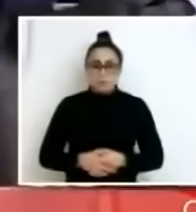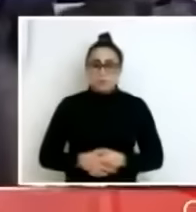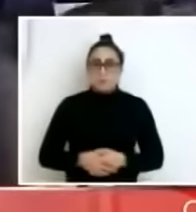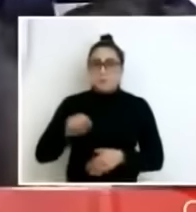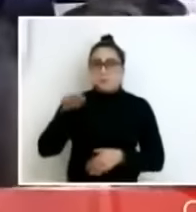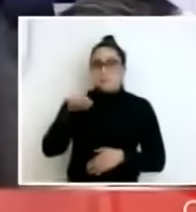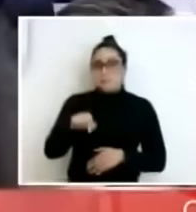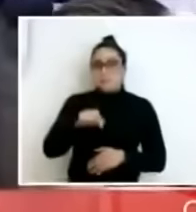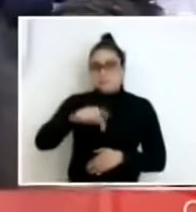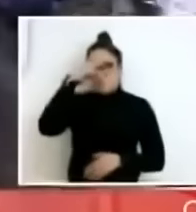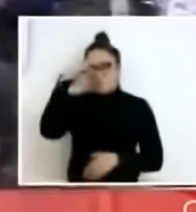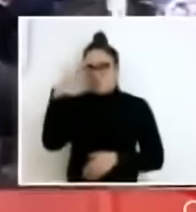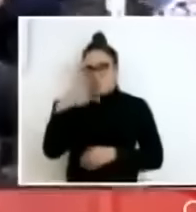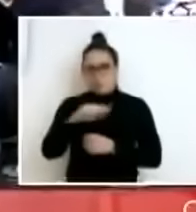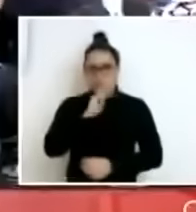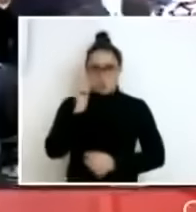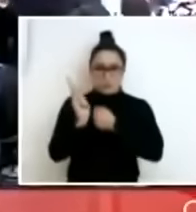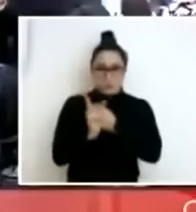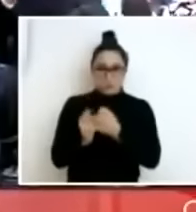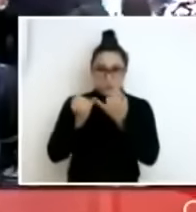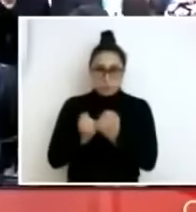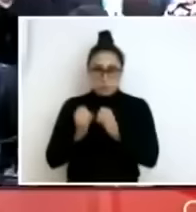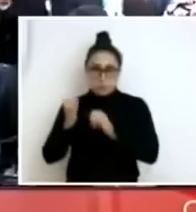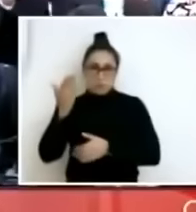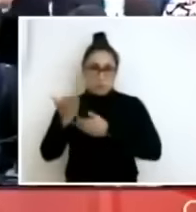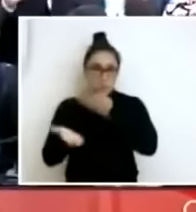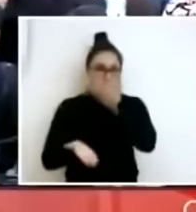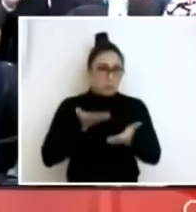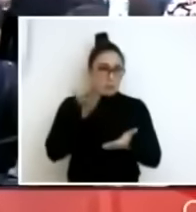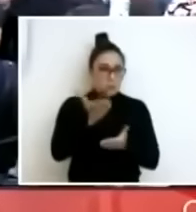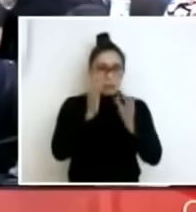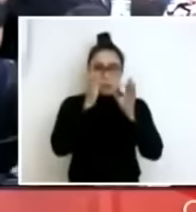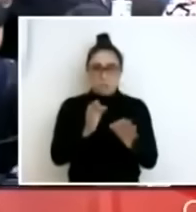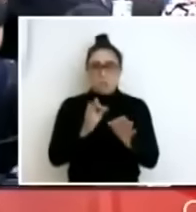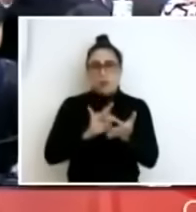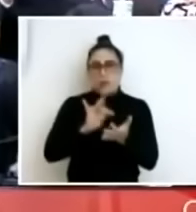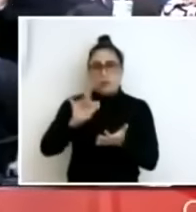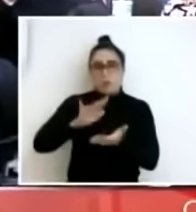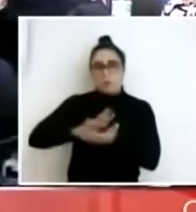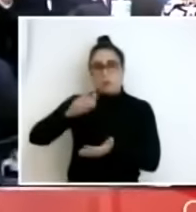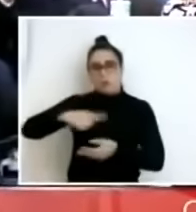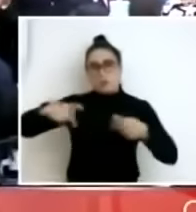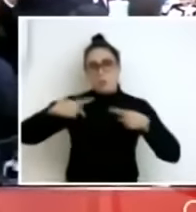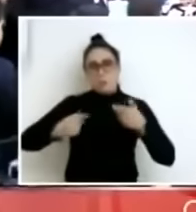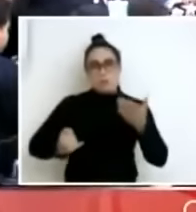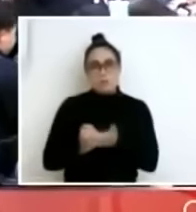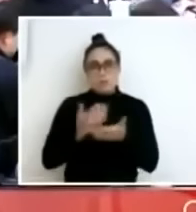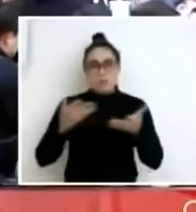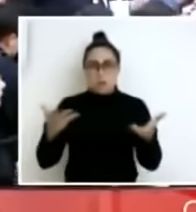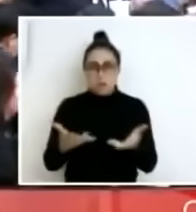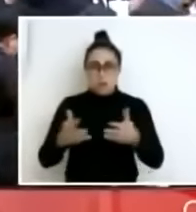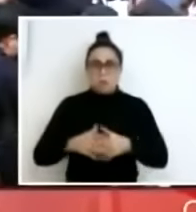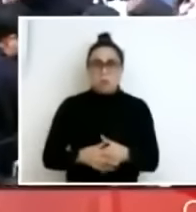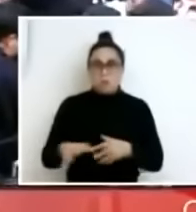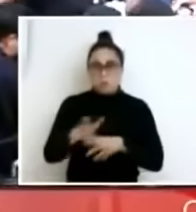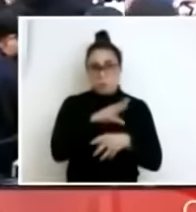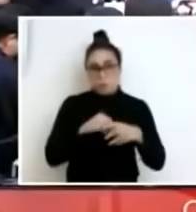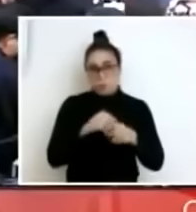soberanía dimana esencial y fundamentalmente en el pueblo ese